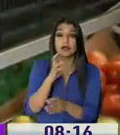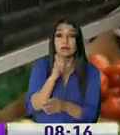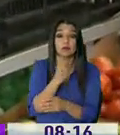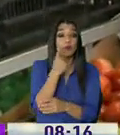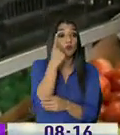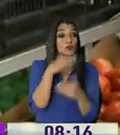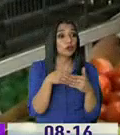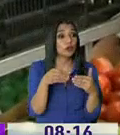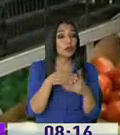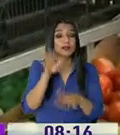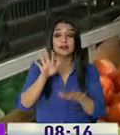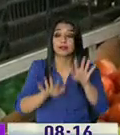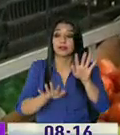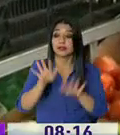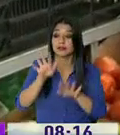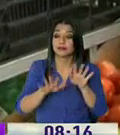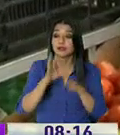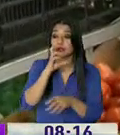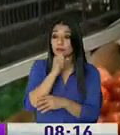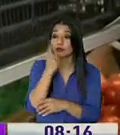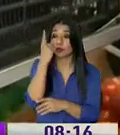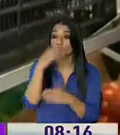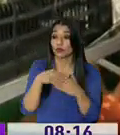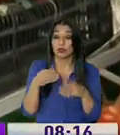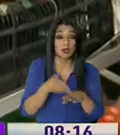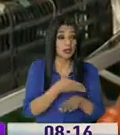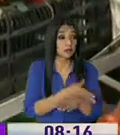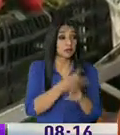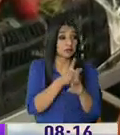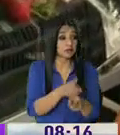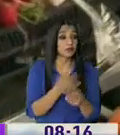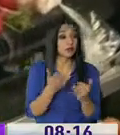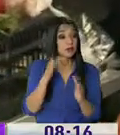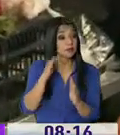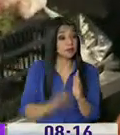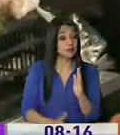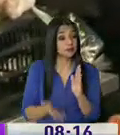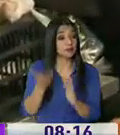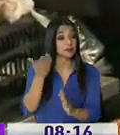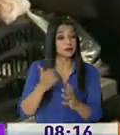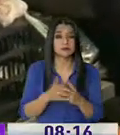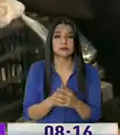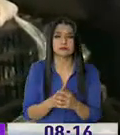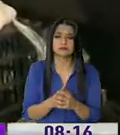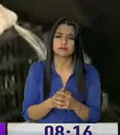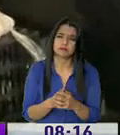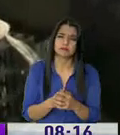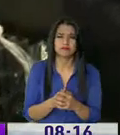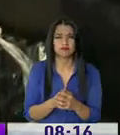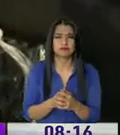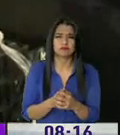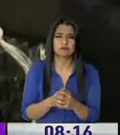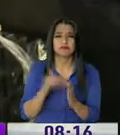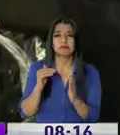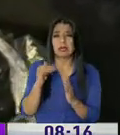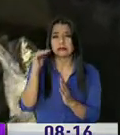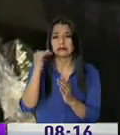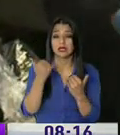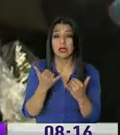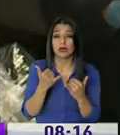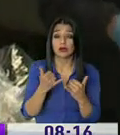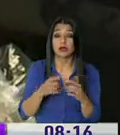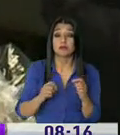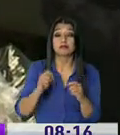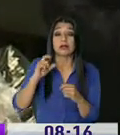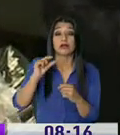son $1? 15, $1. ¿Y antes era lo mismo o eran menos o eran más? Eran un poquito más, ahora por lo que se ha